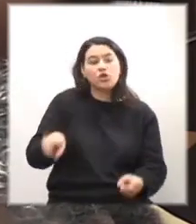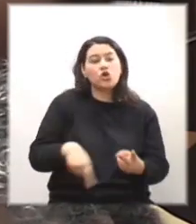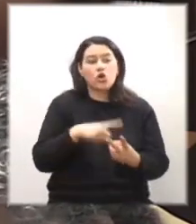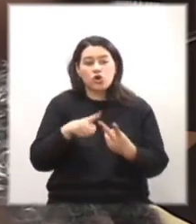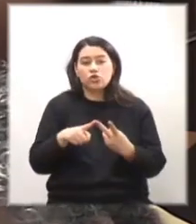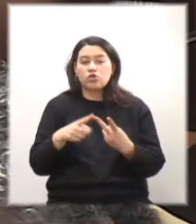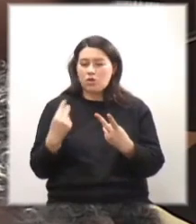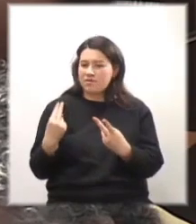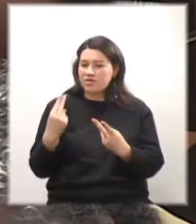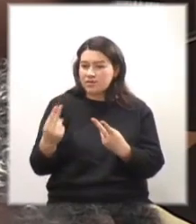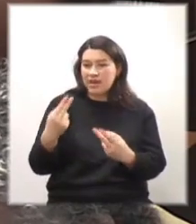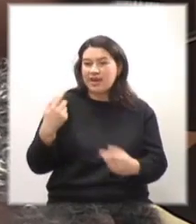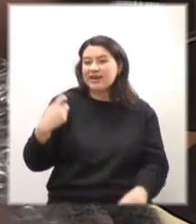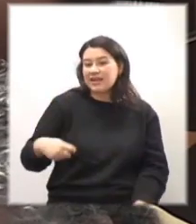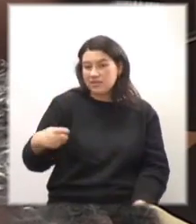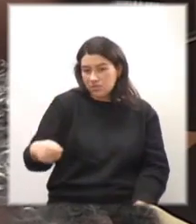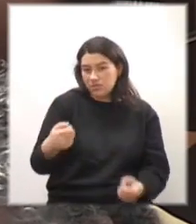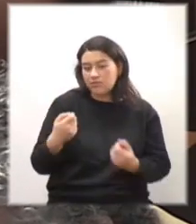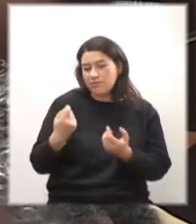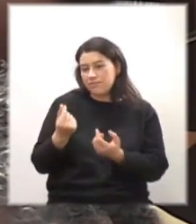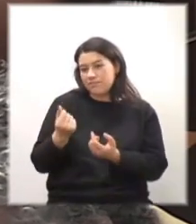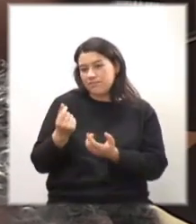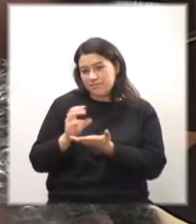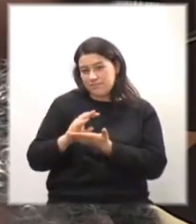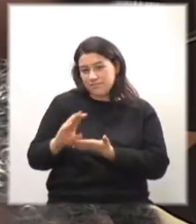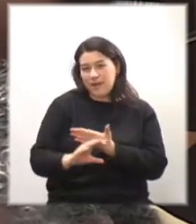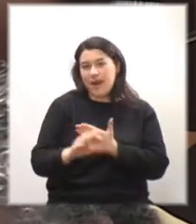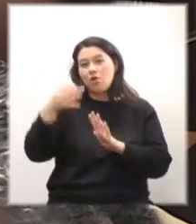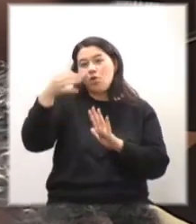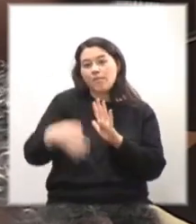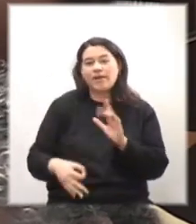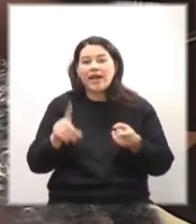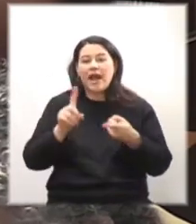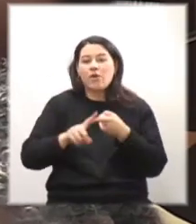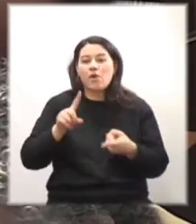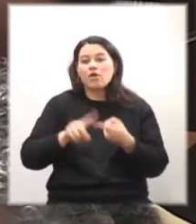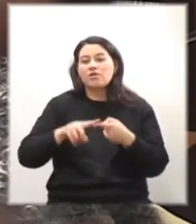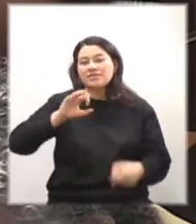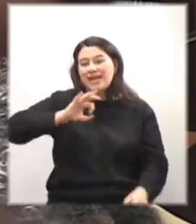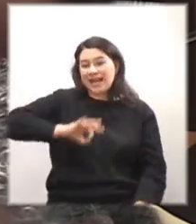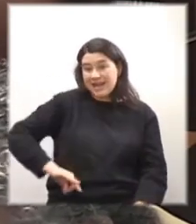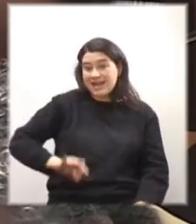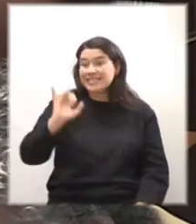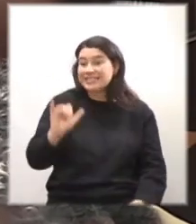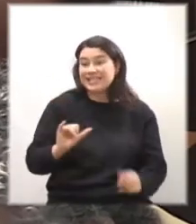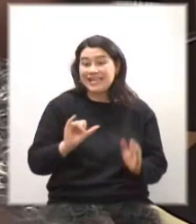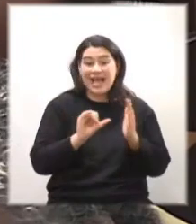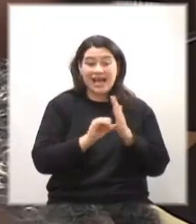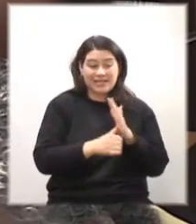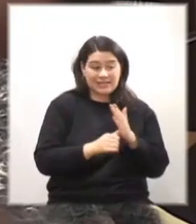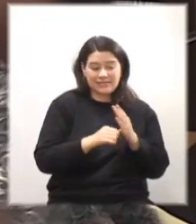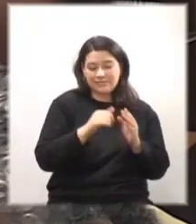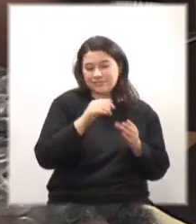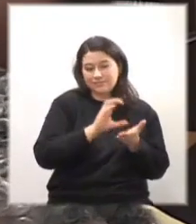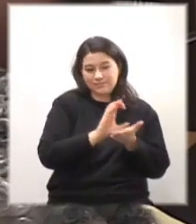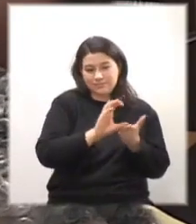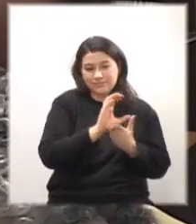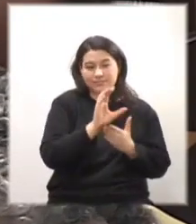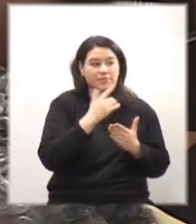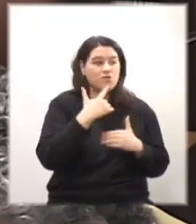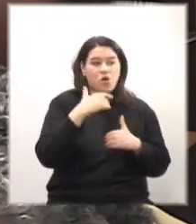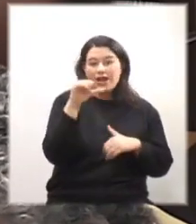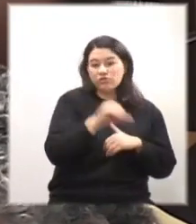que habilitaran el crédito necesario para cumplir con los acuerdos salariales si las asignaciones que se votaban no